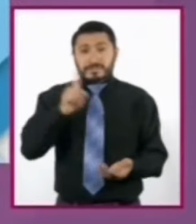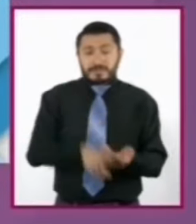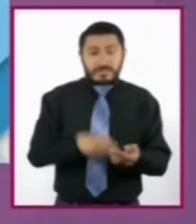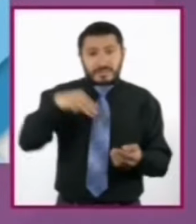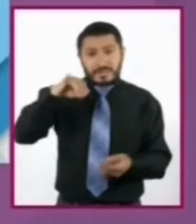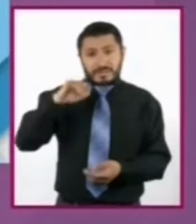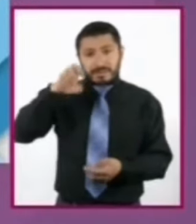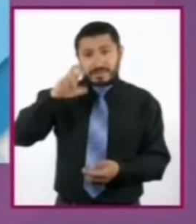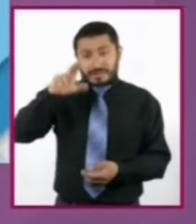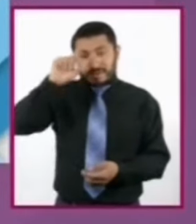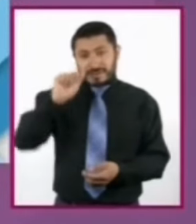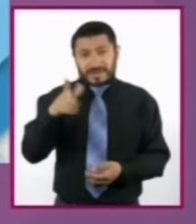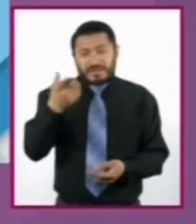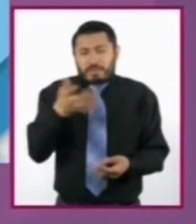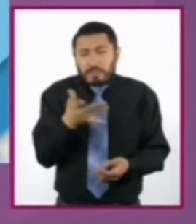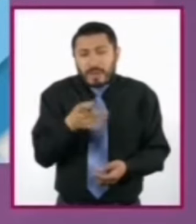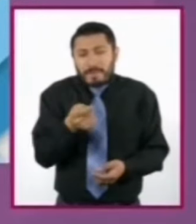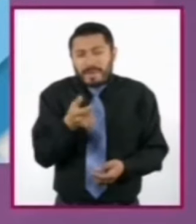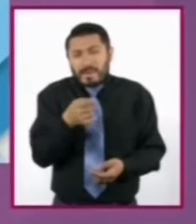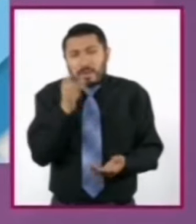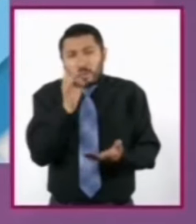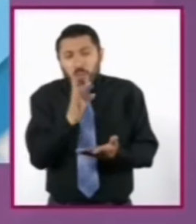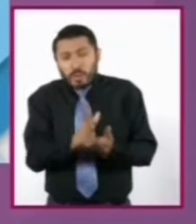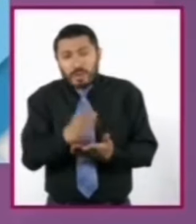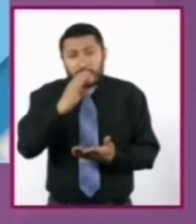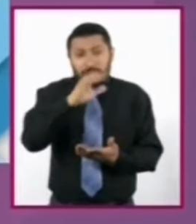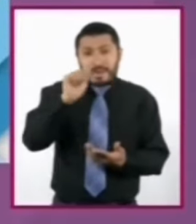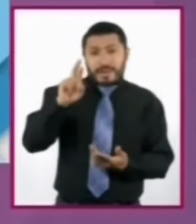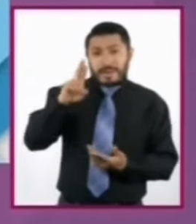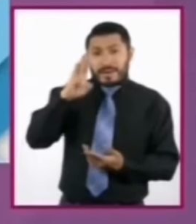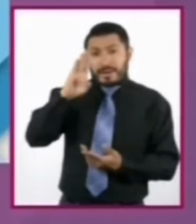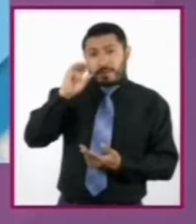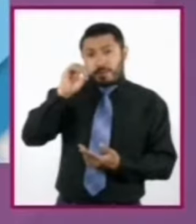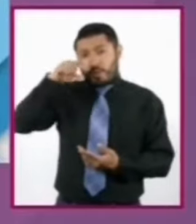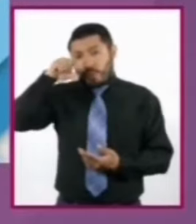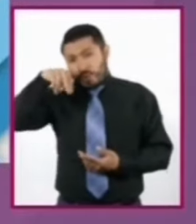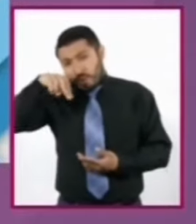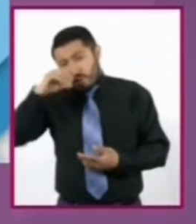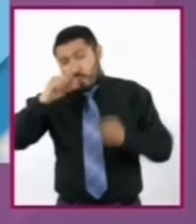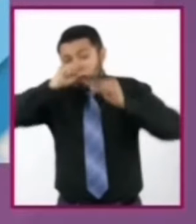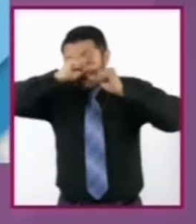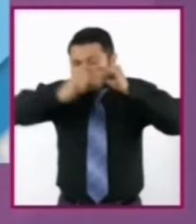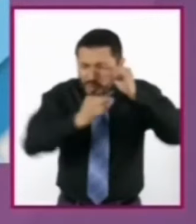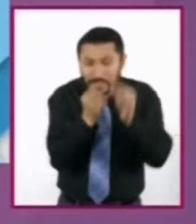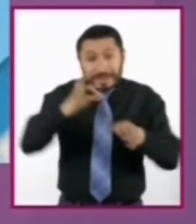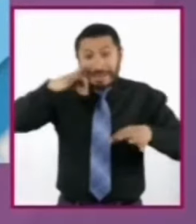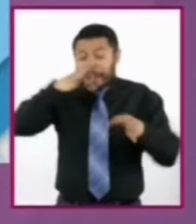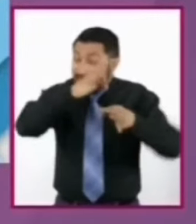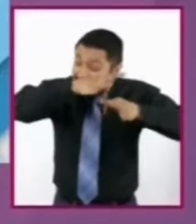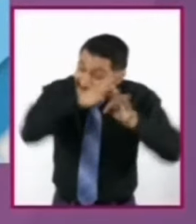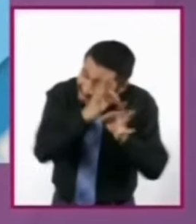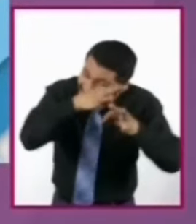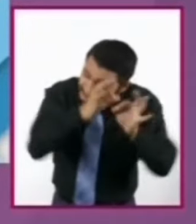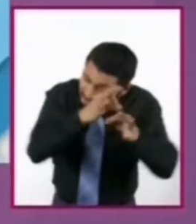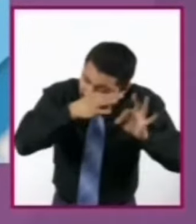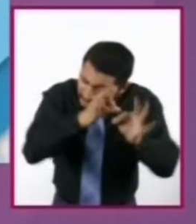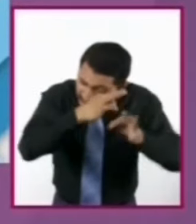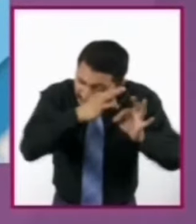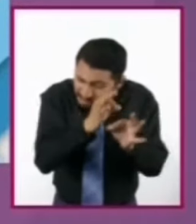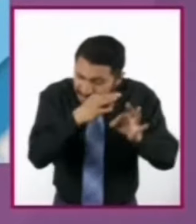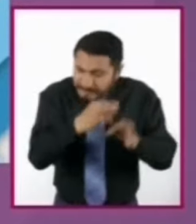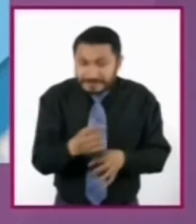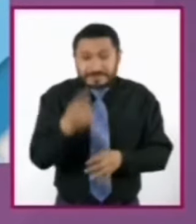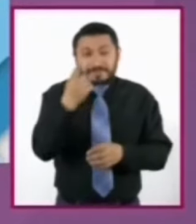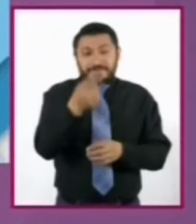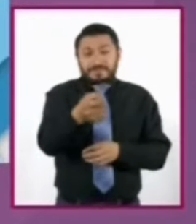casi exclusivamente por átomos de carbono. Si pudiéramos ver con un microscopio extremadamente potente